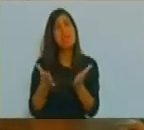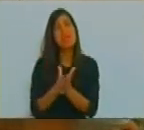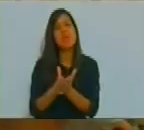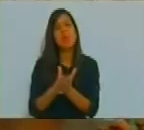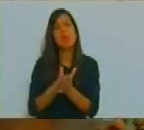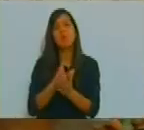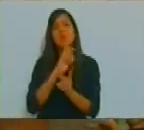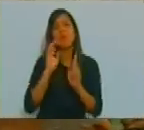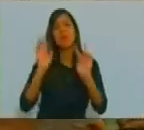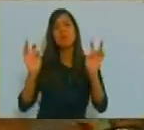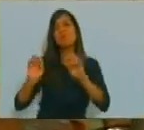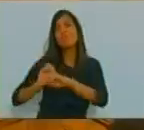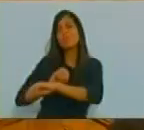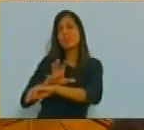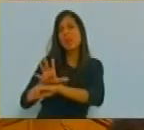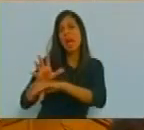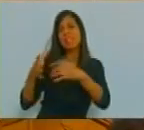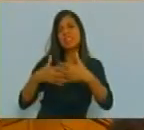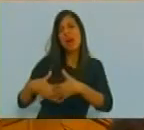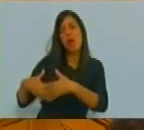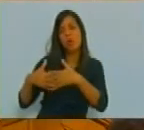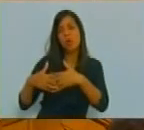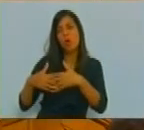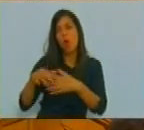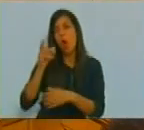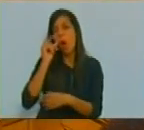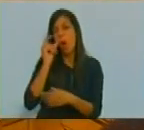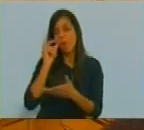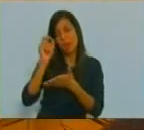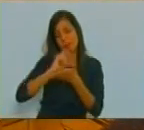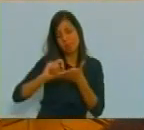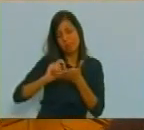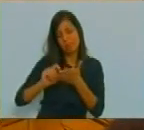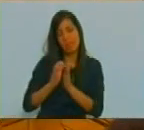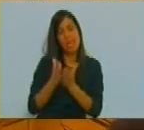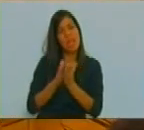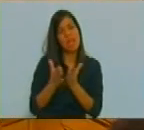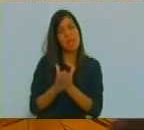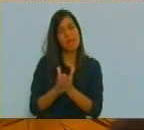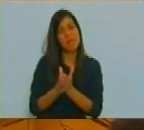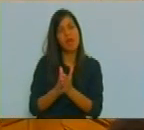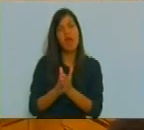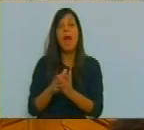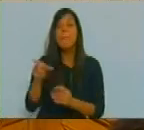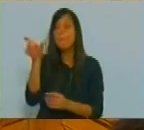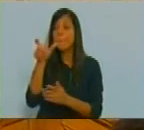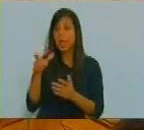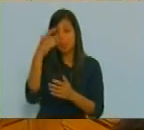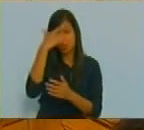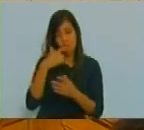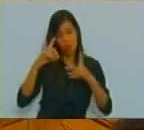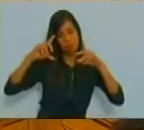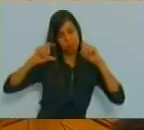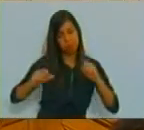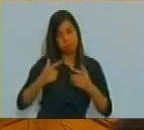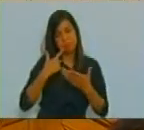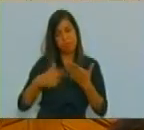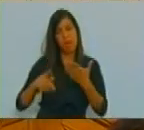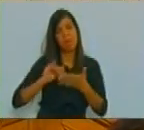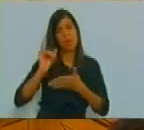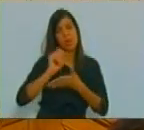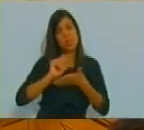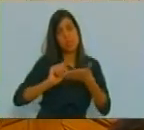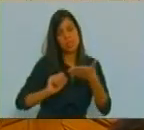del pentágono norteamericano que no lo hizo como libro sino como un documento para el trabajo en